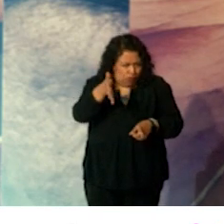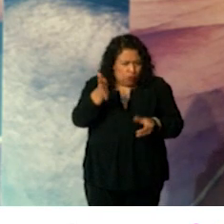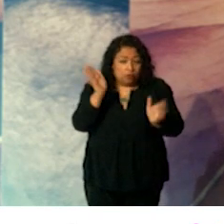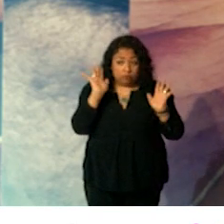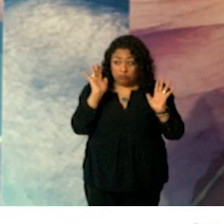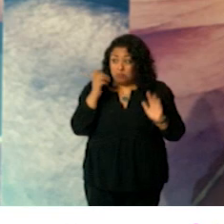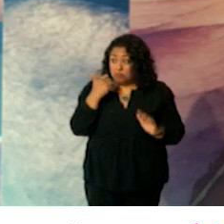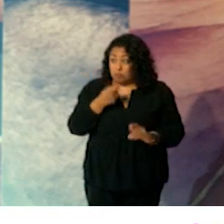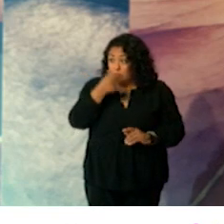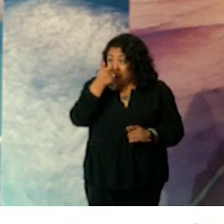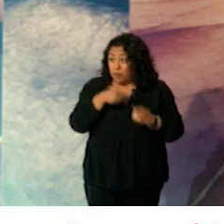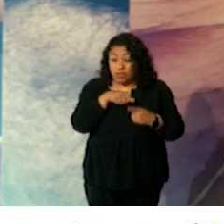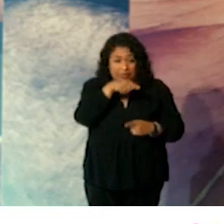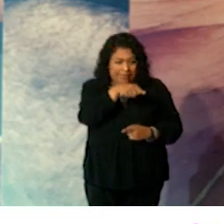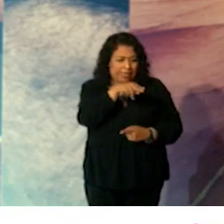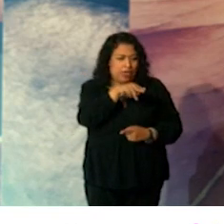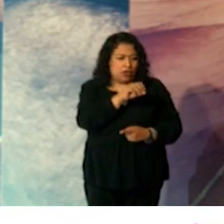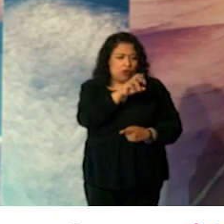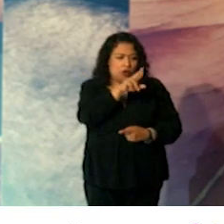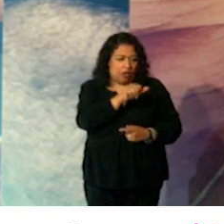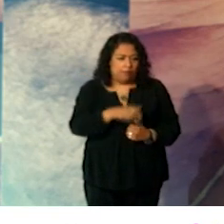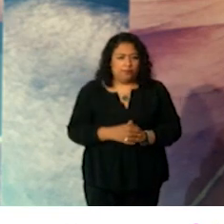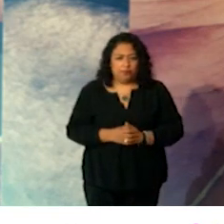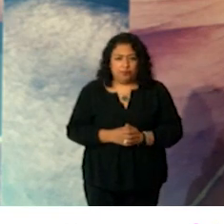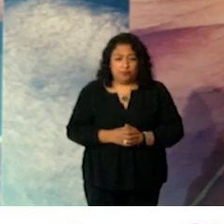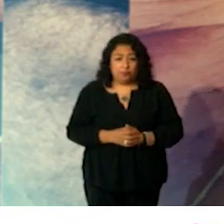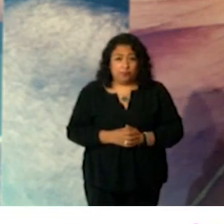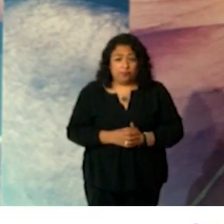quieren, empezamos ahora contigo, Nora.